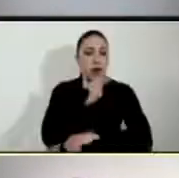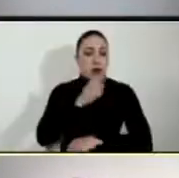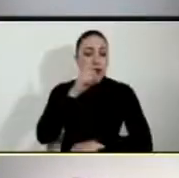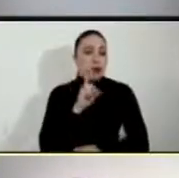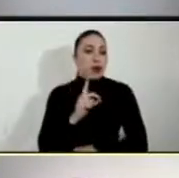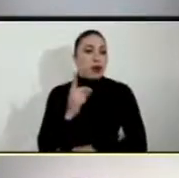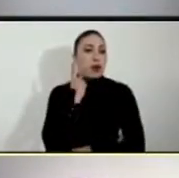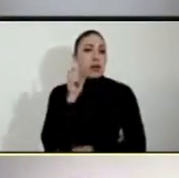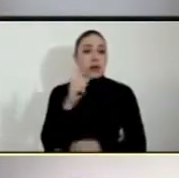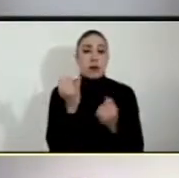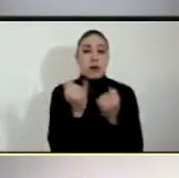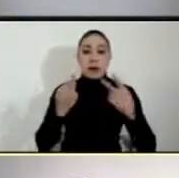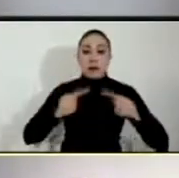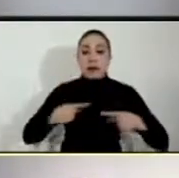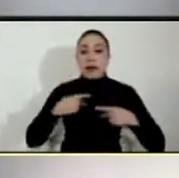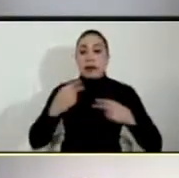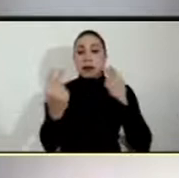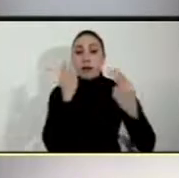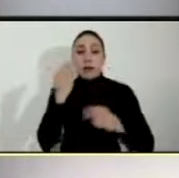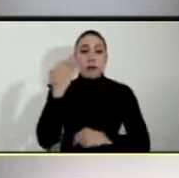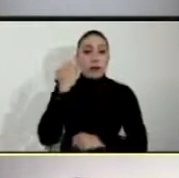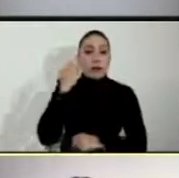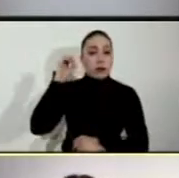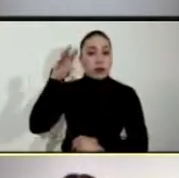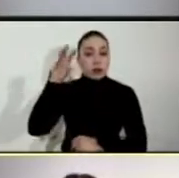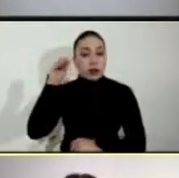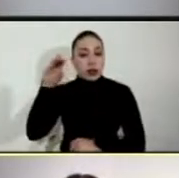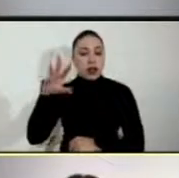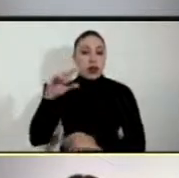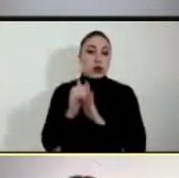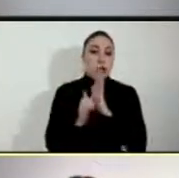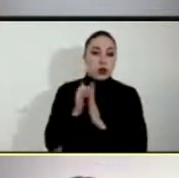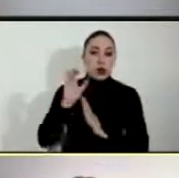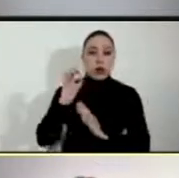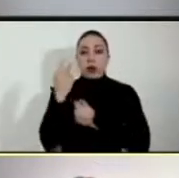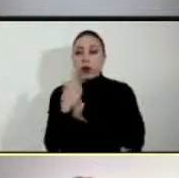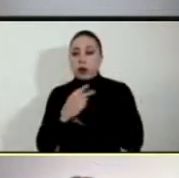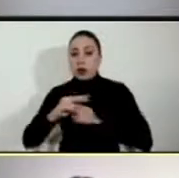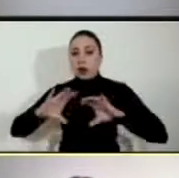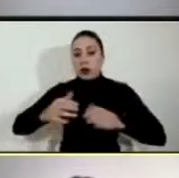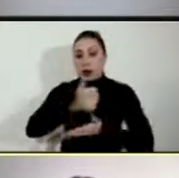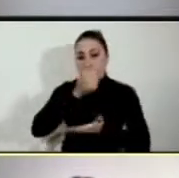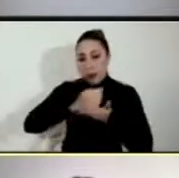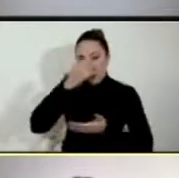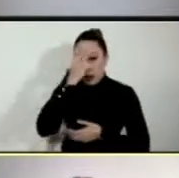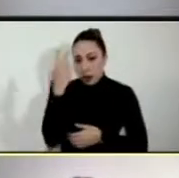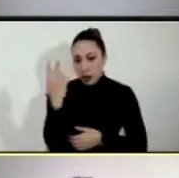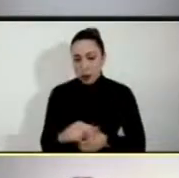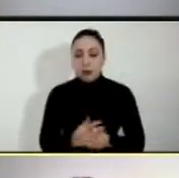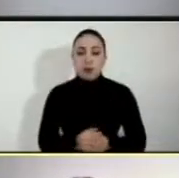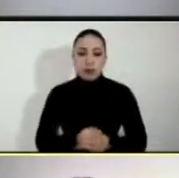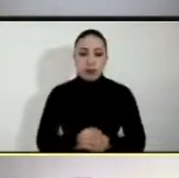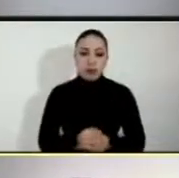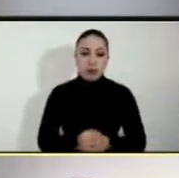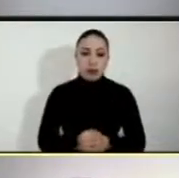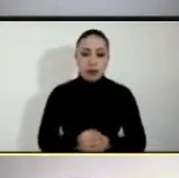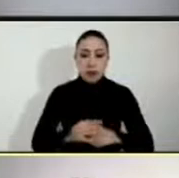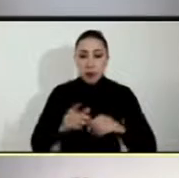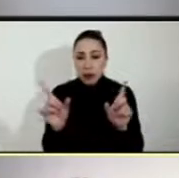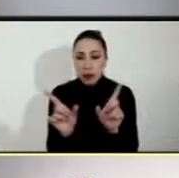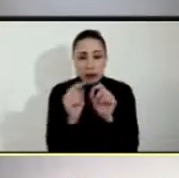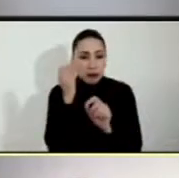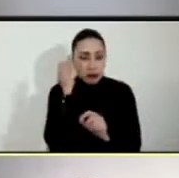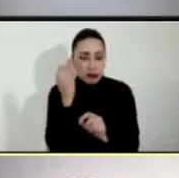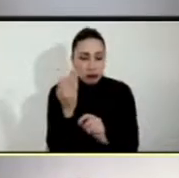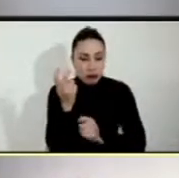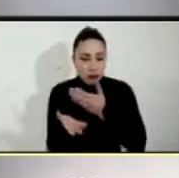a través de las redes sociales del Congreso de la Ciudad de México y por economía parlamentaria y en virtud